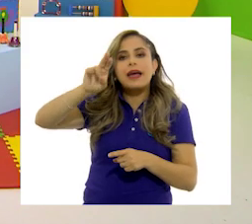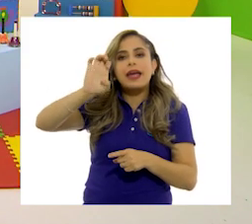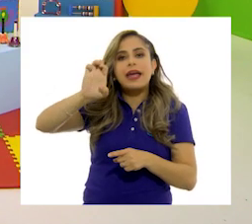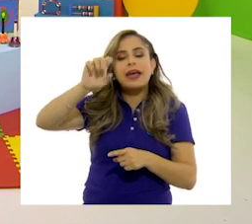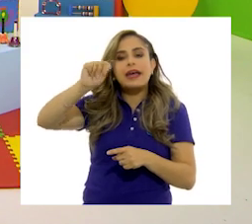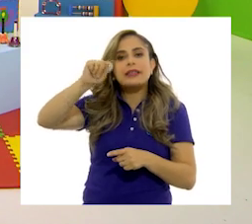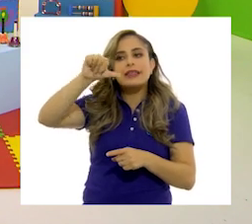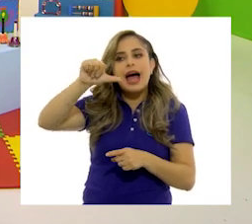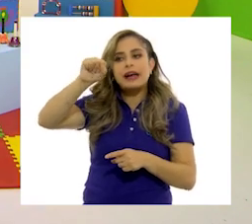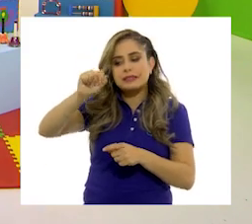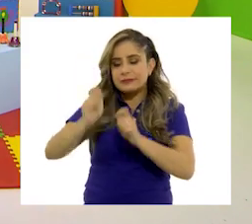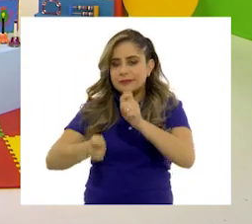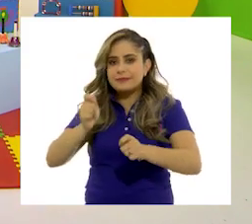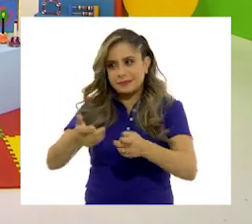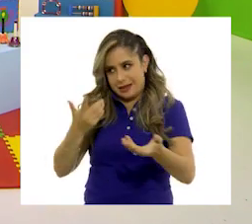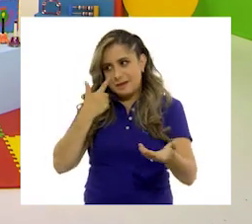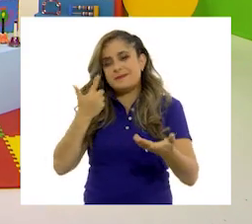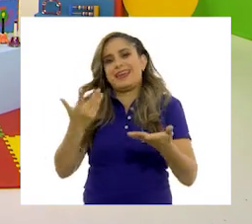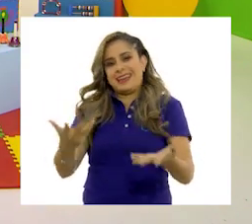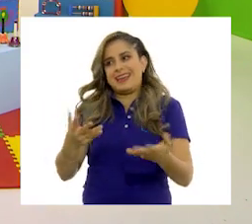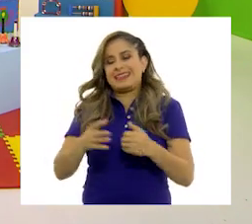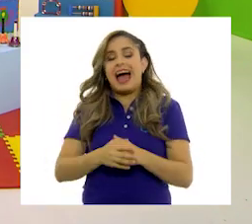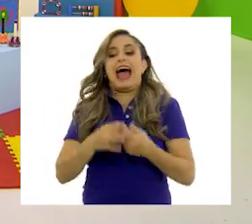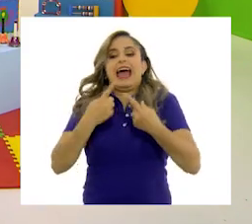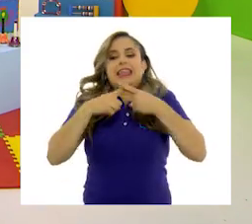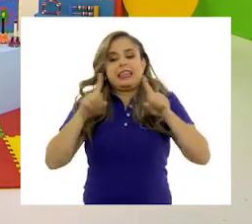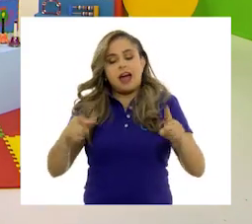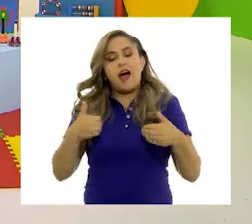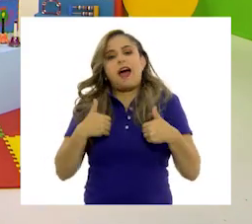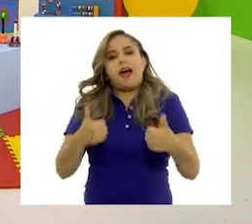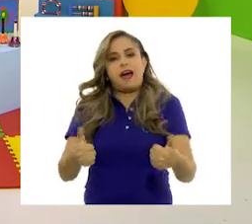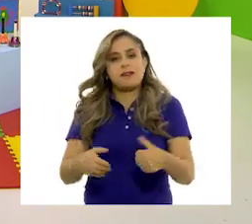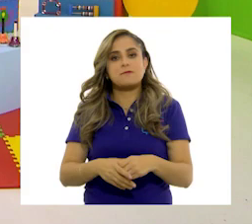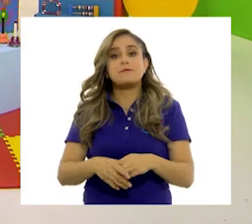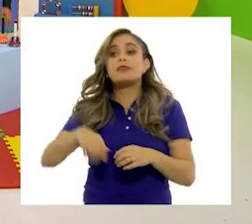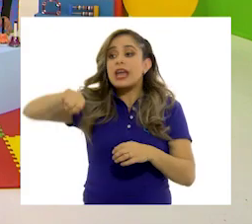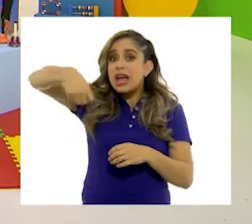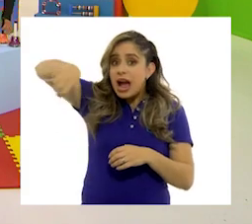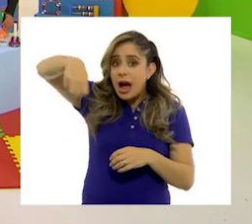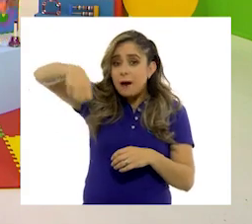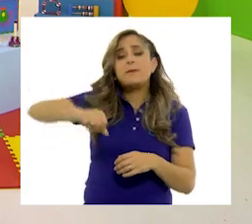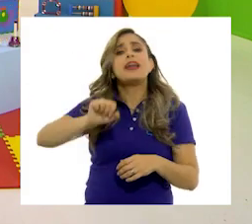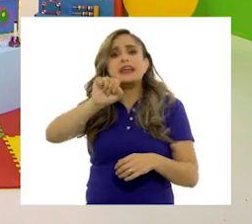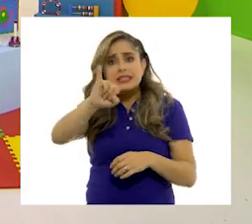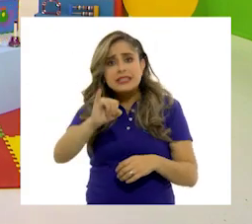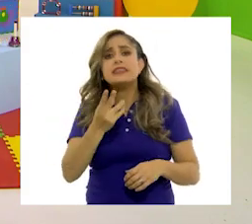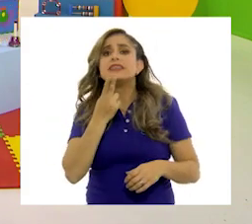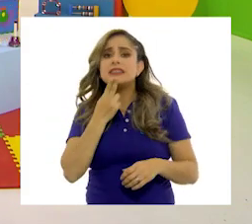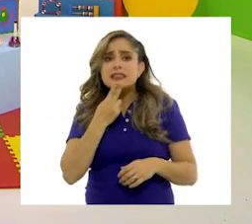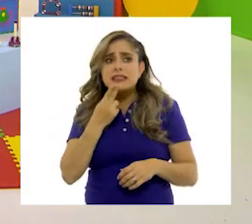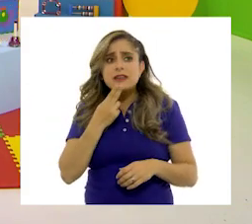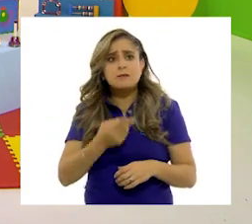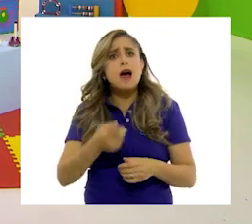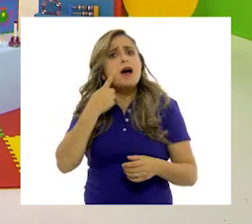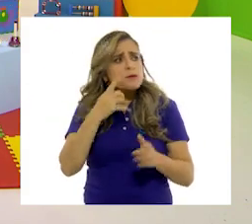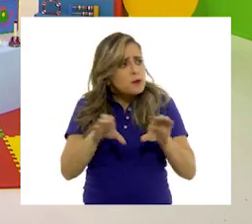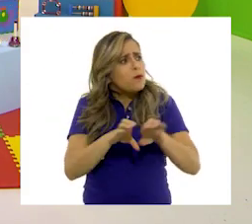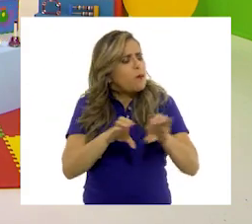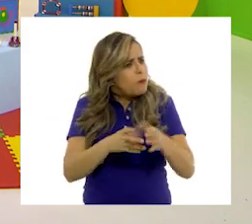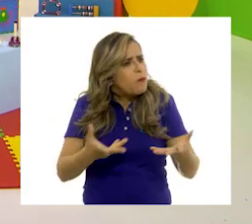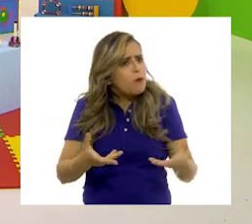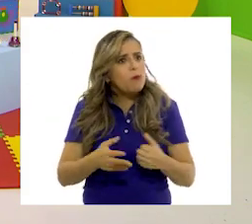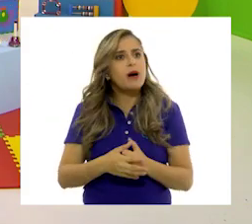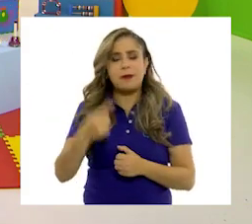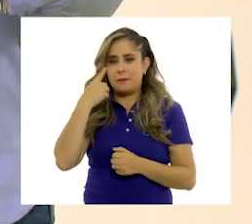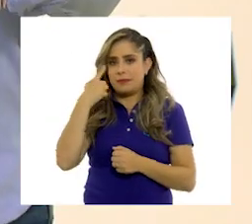qué diferencia. Gracias, Muy bien, Ana. Sojar. Las campanas sí sirven. ¿Sí? Sí. A ver, ¿me enseñas cómo? Claro,